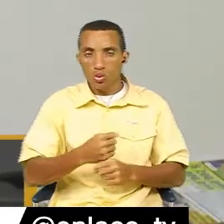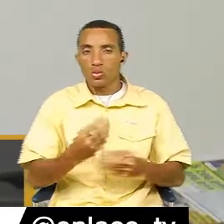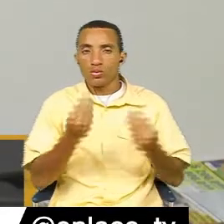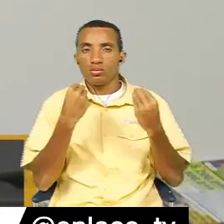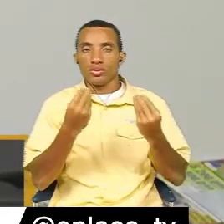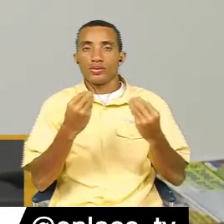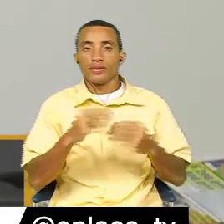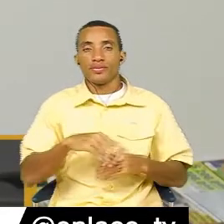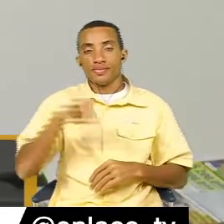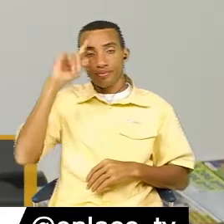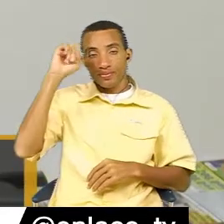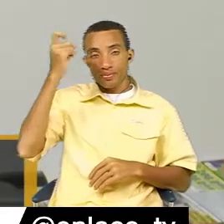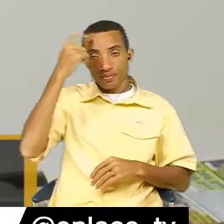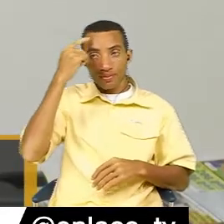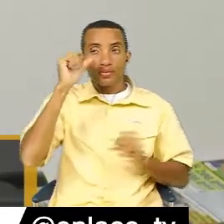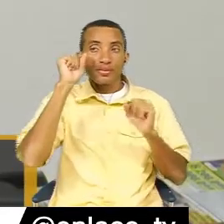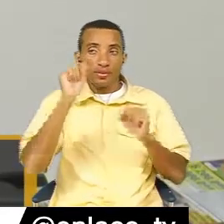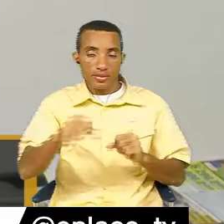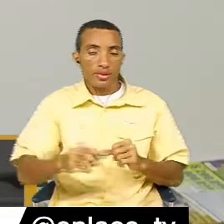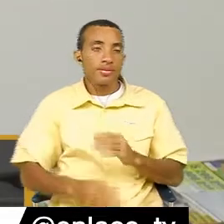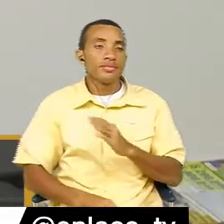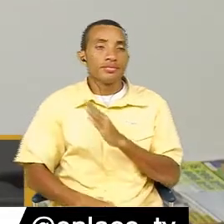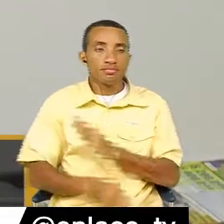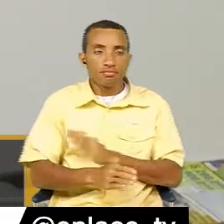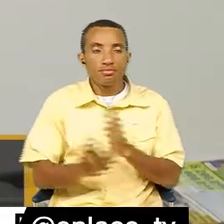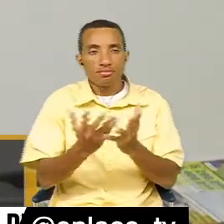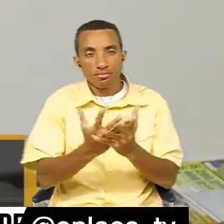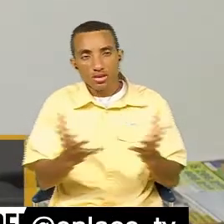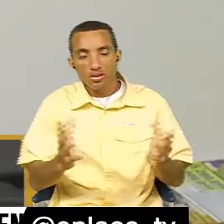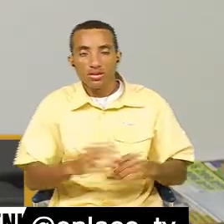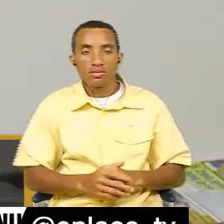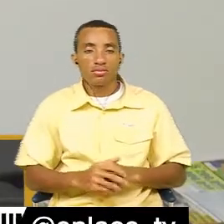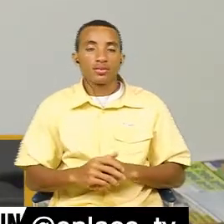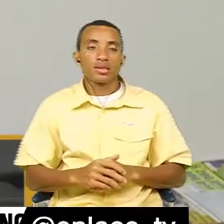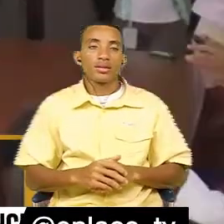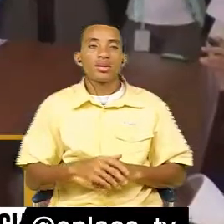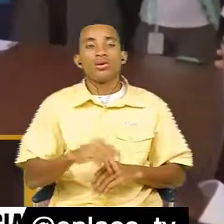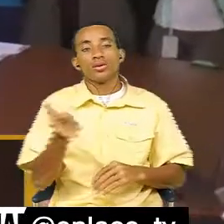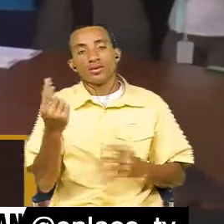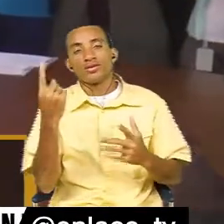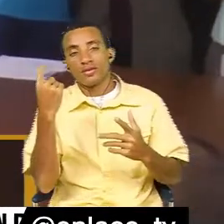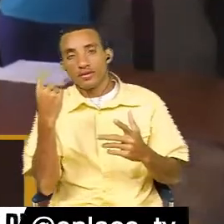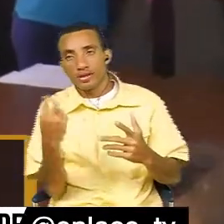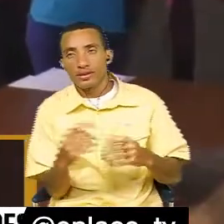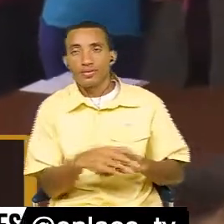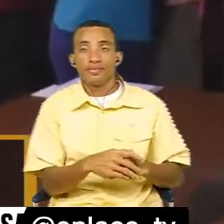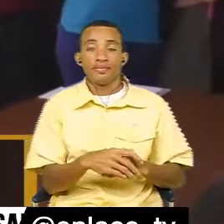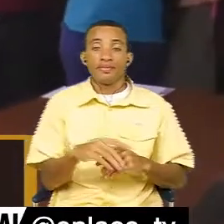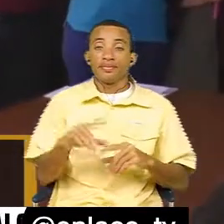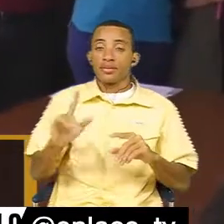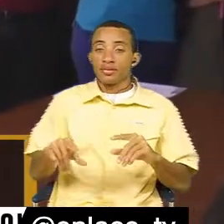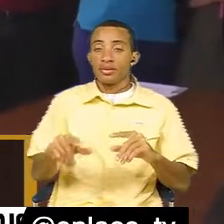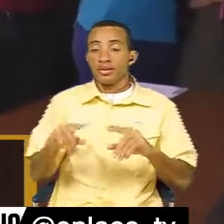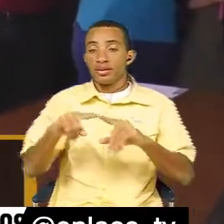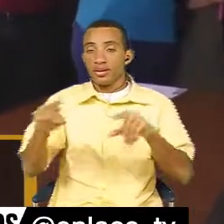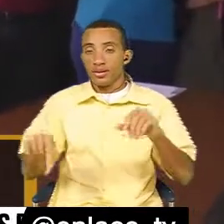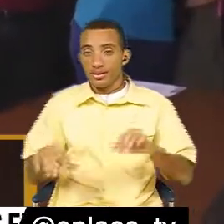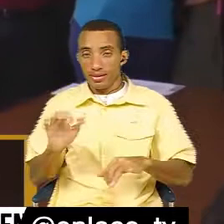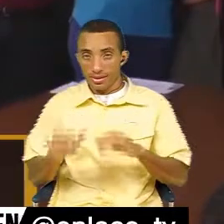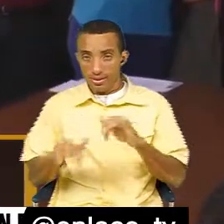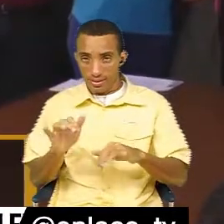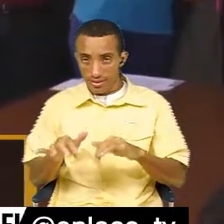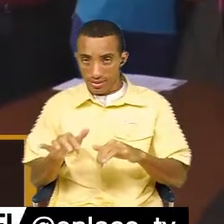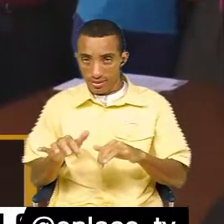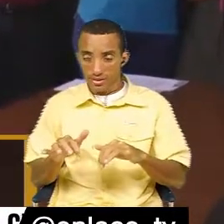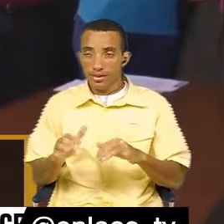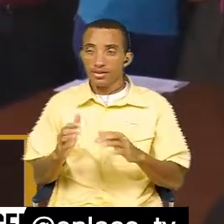este gobierno se ha podido adelantar algunas cosas, quedan otras pendientes. En la Secretaría de Medio Ambiente estará el ex asesor del